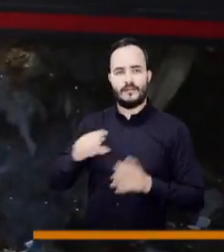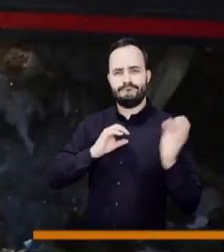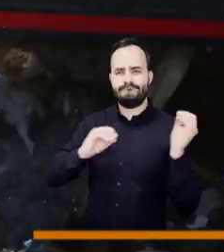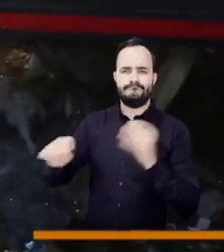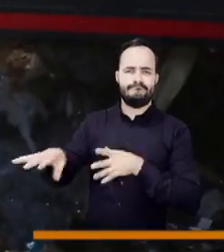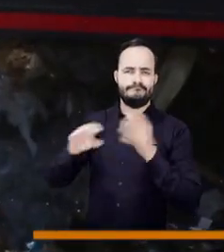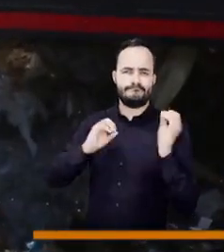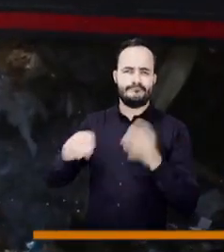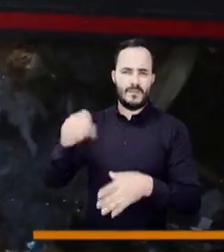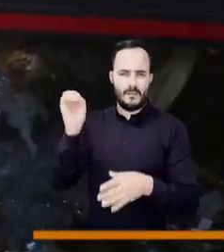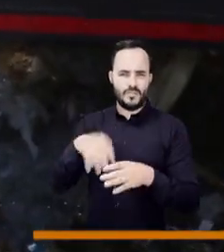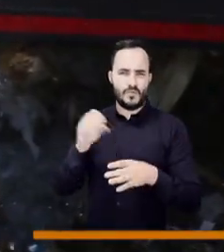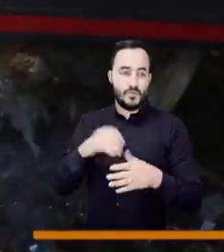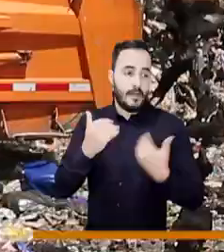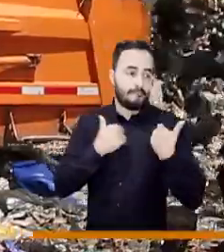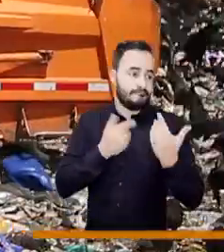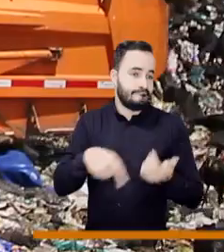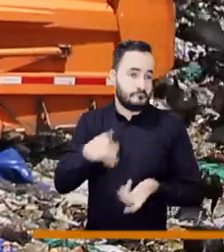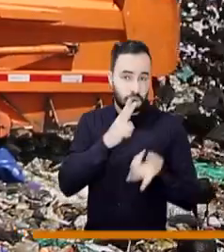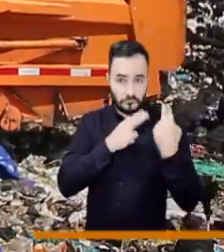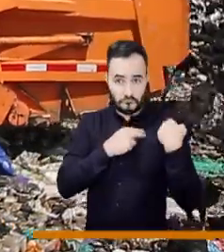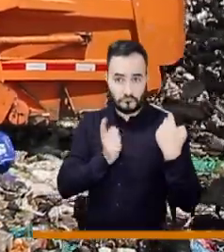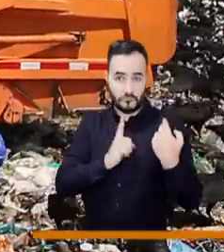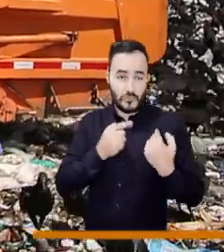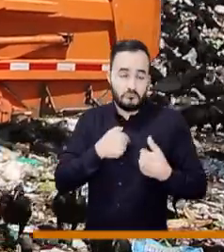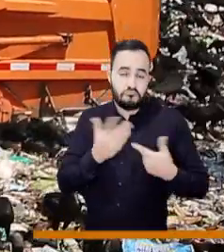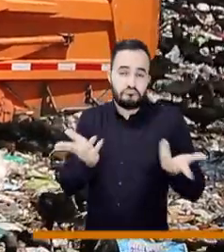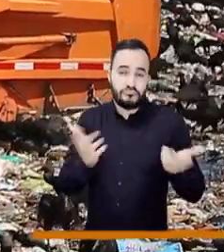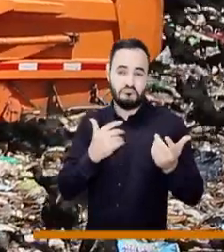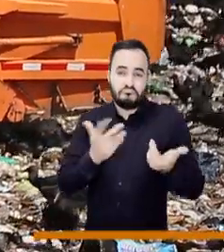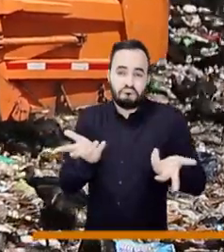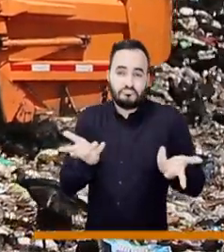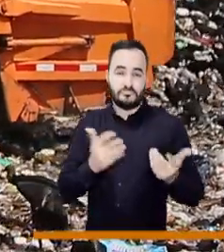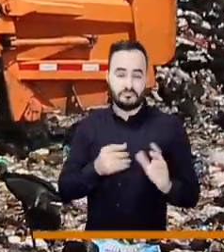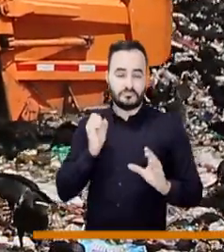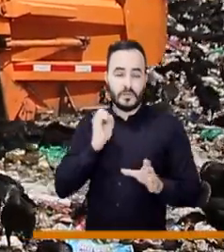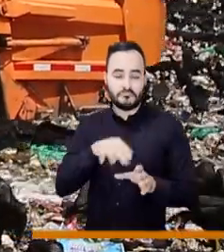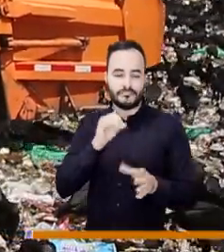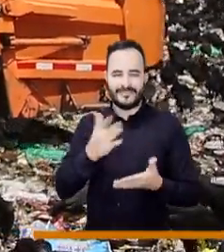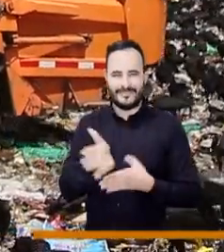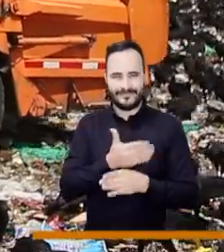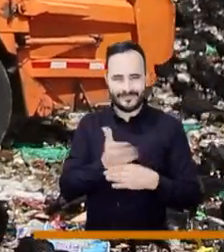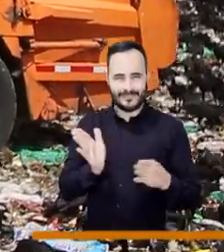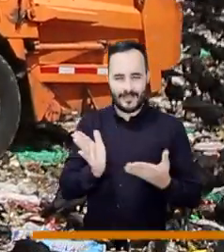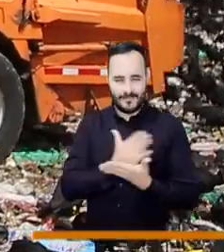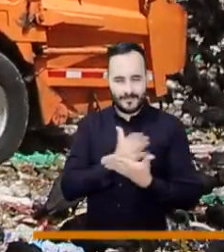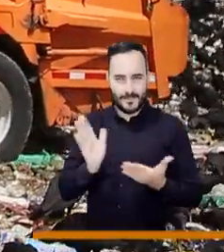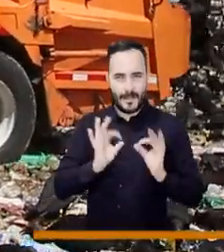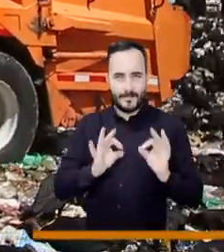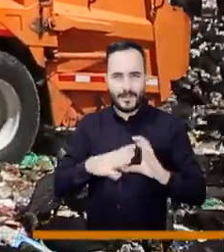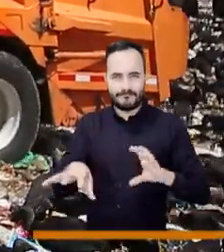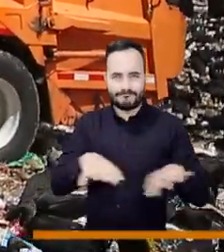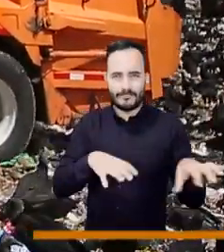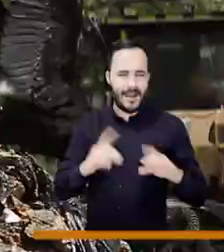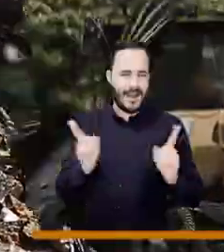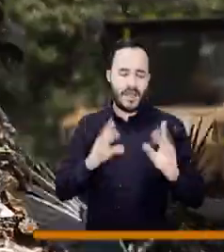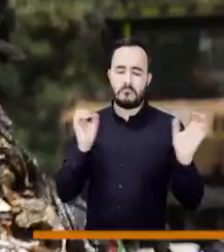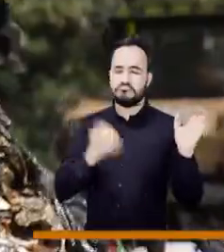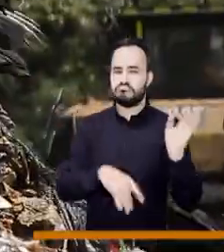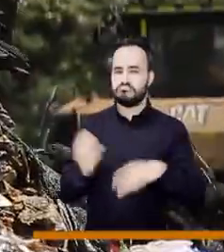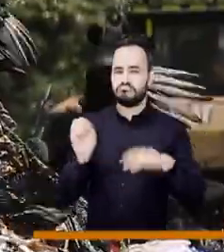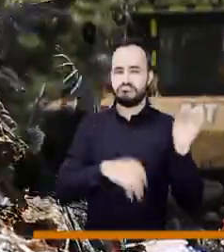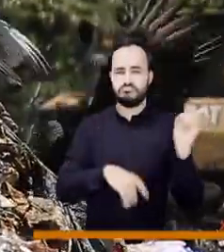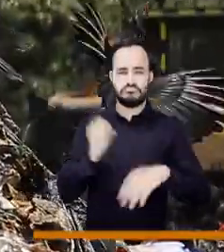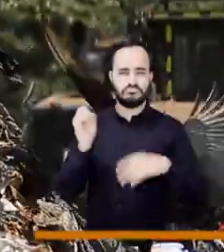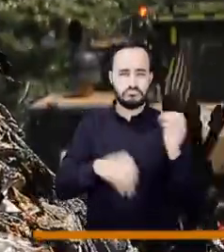la basura que nosotros a veces irresponsablemente producimos y no separamos en la fuente, en la casa, en el apartamento, en el comercio, todo